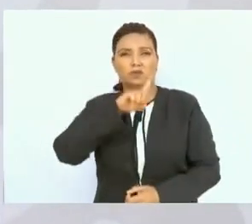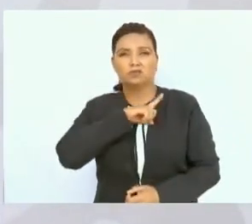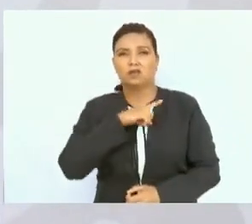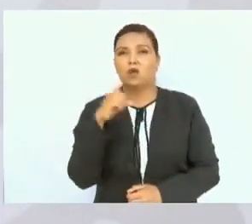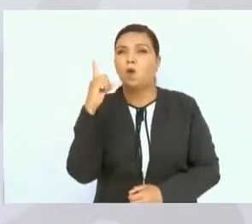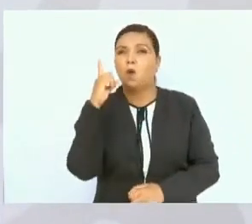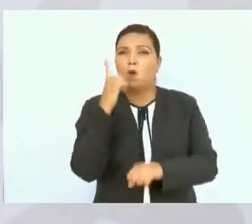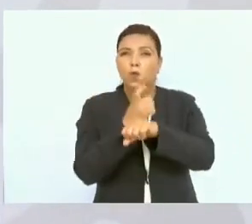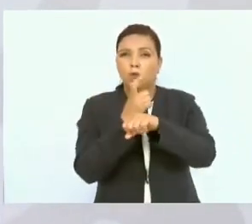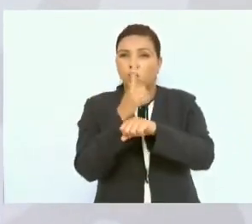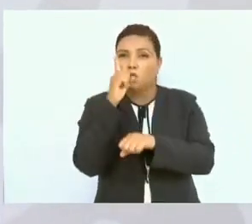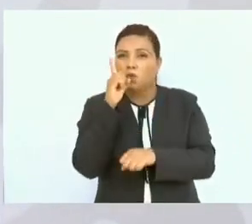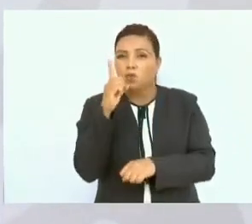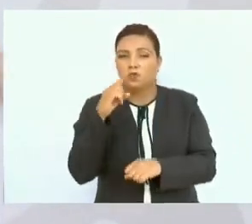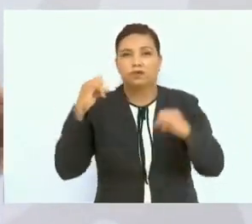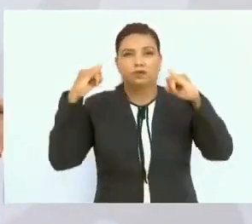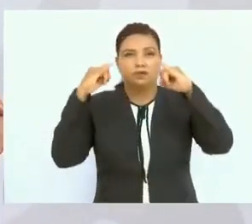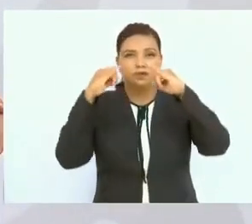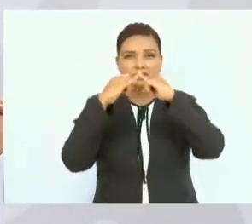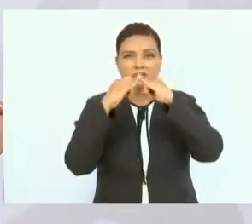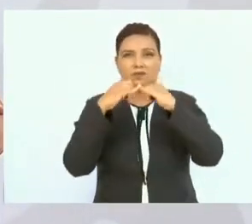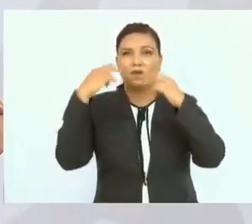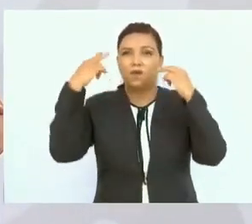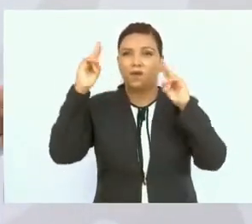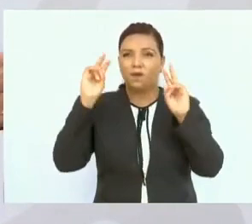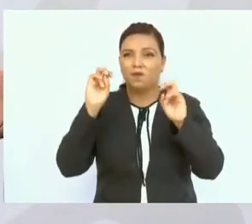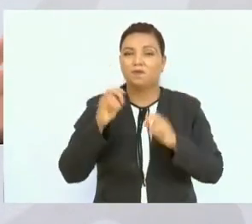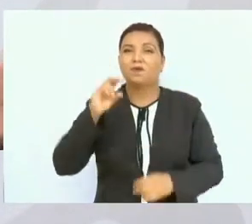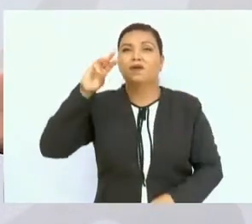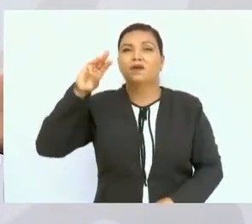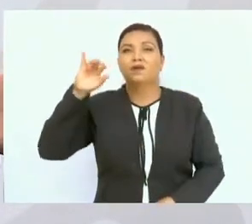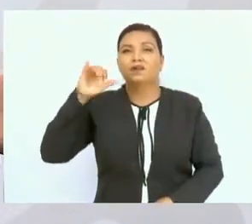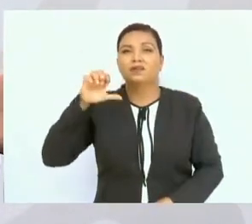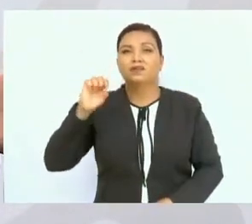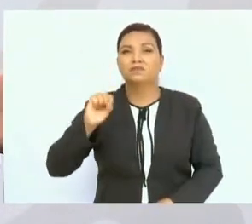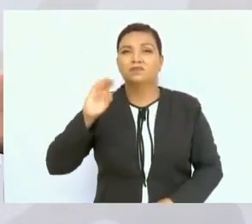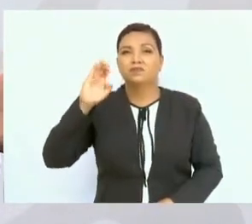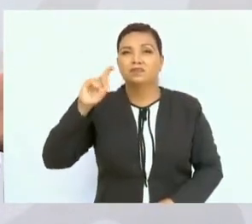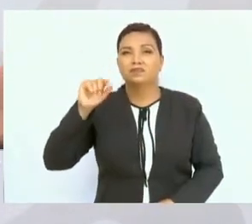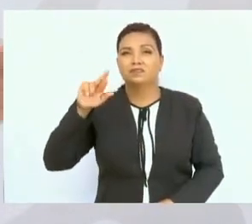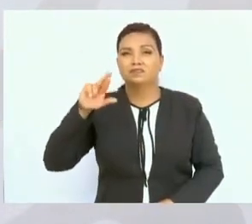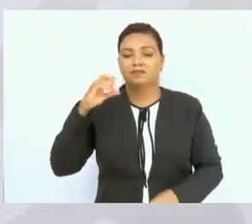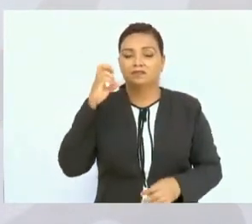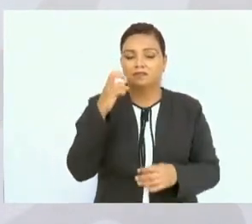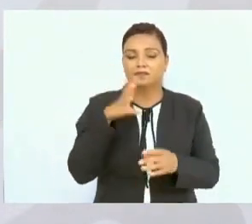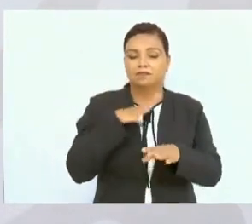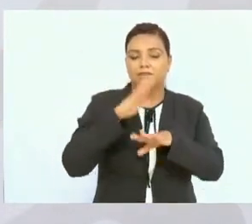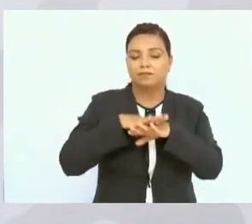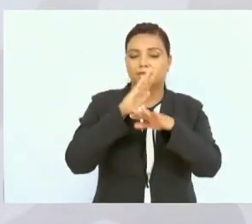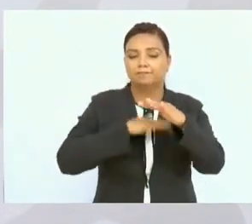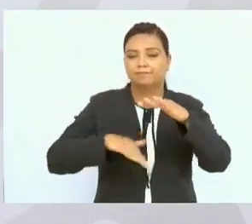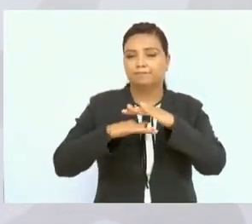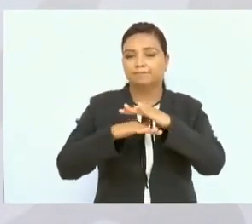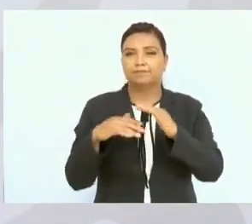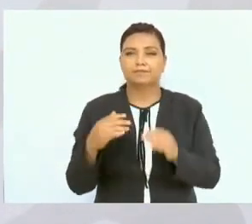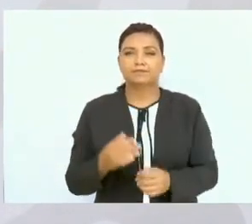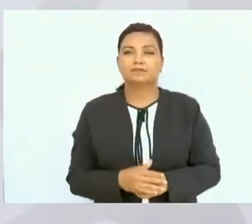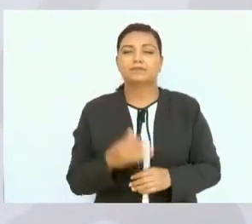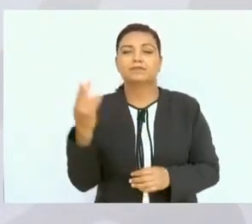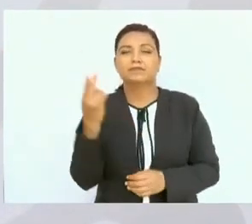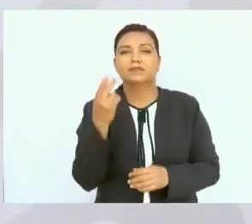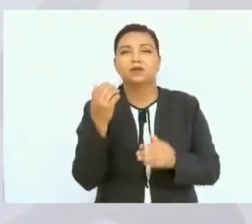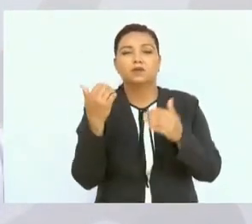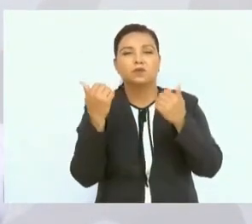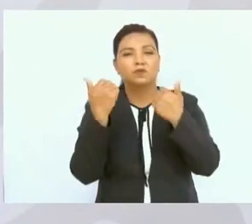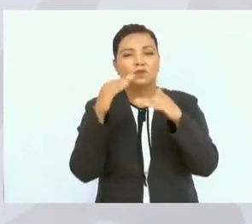institución federal, el IMSS Bienestar. Además de eso, un elemento fundamental que tiene que